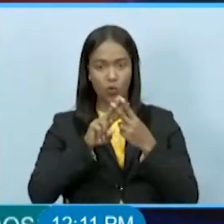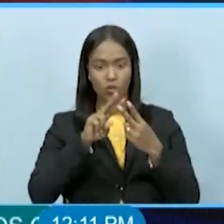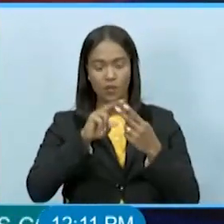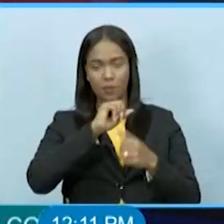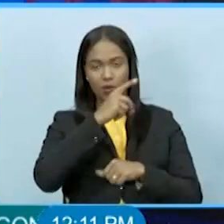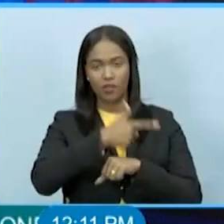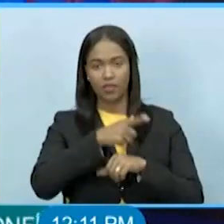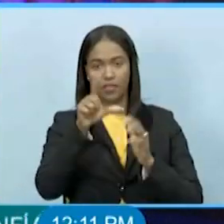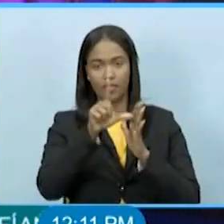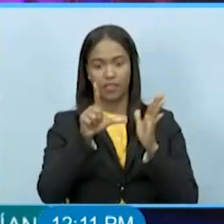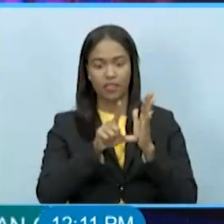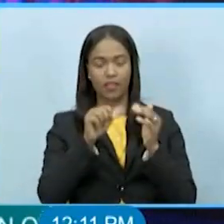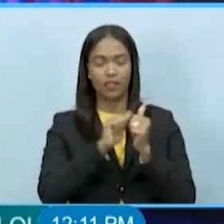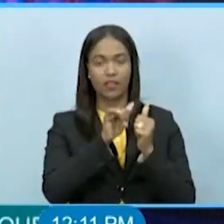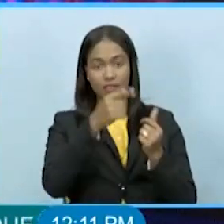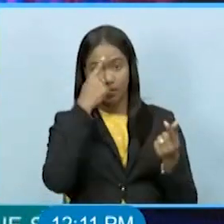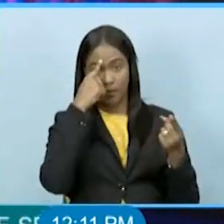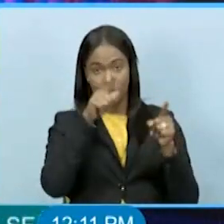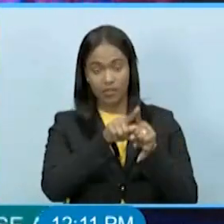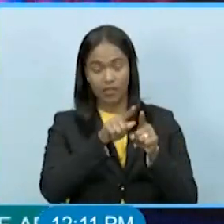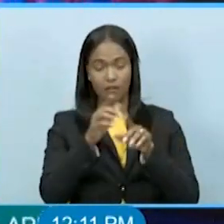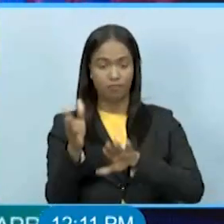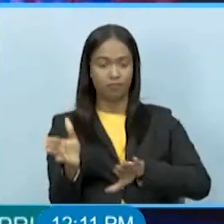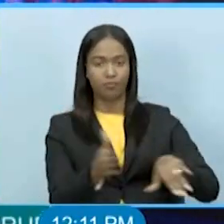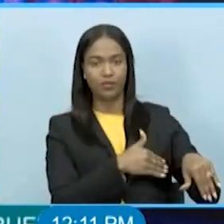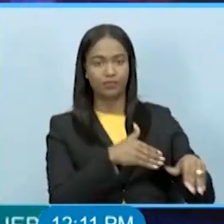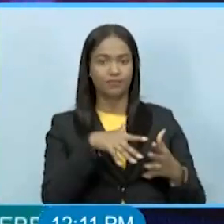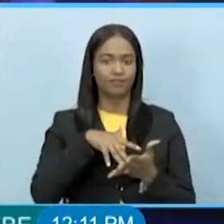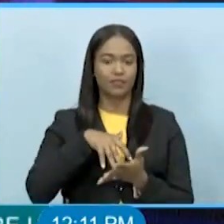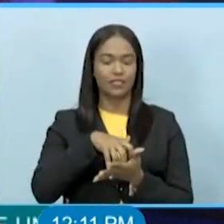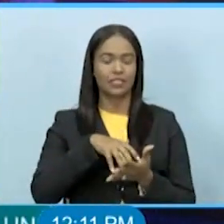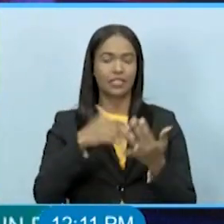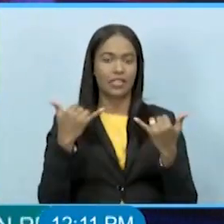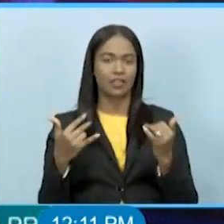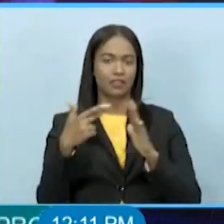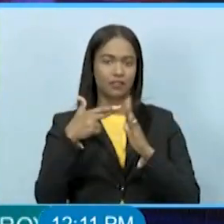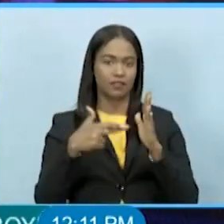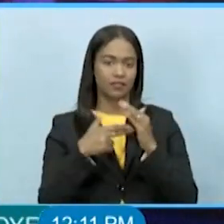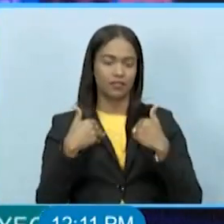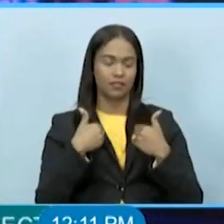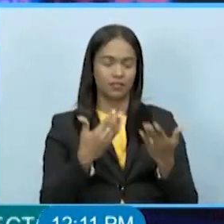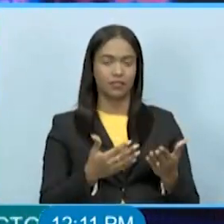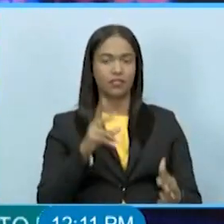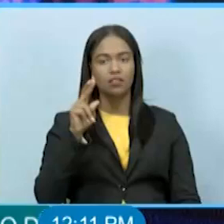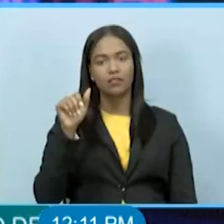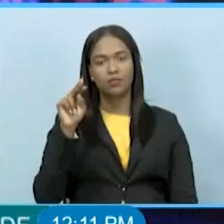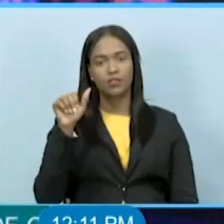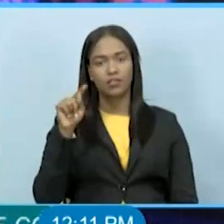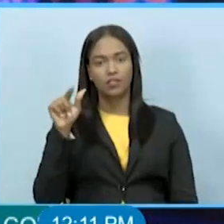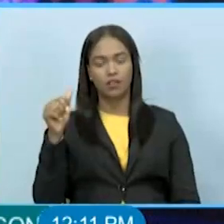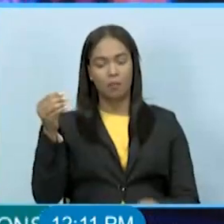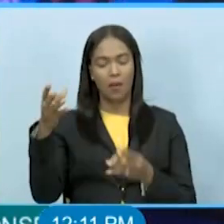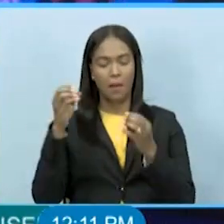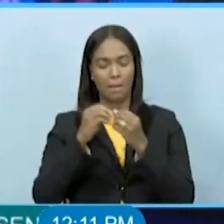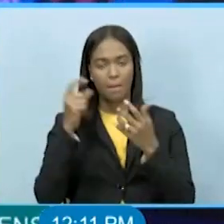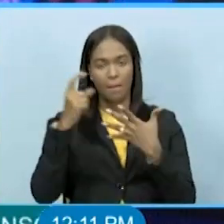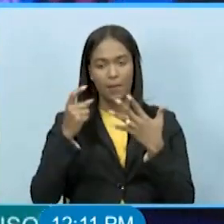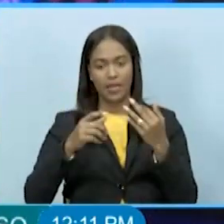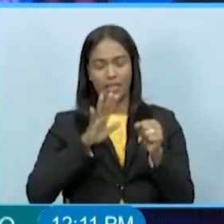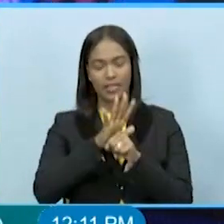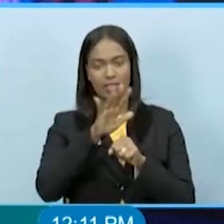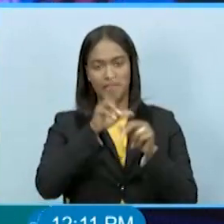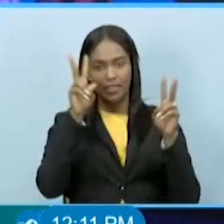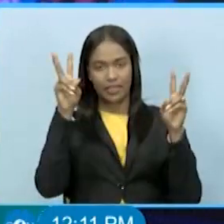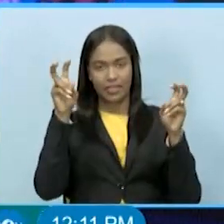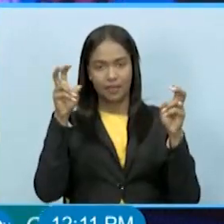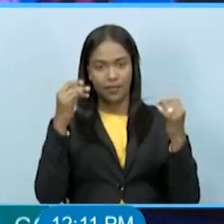una legislación de consenso que deje de lado las debilidades de la actual normativa. Ramón Santana Álvarez nos completa el tema desde el